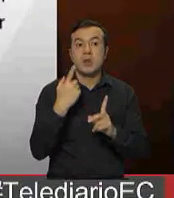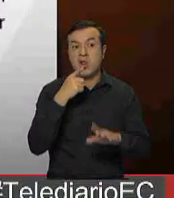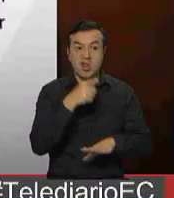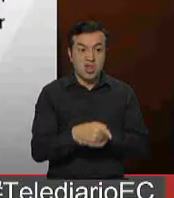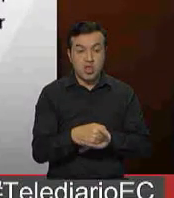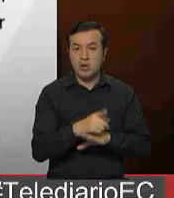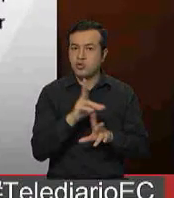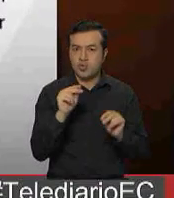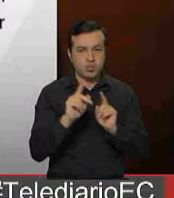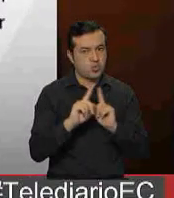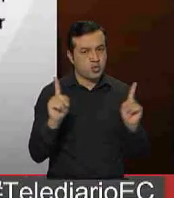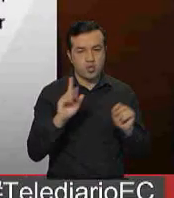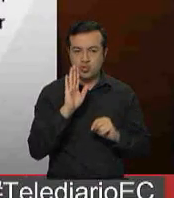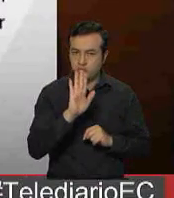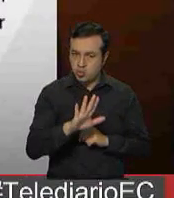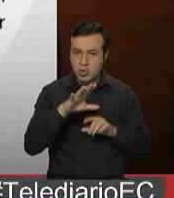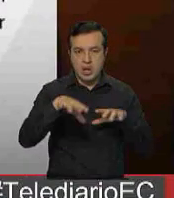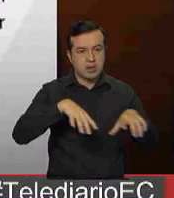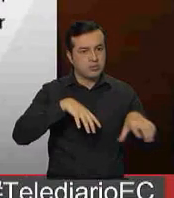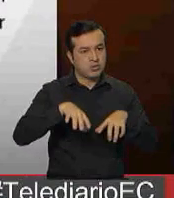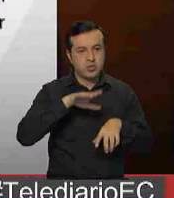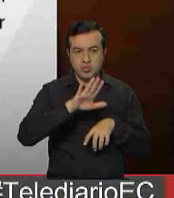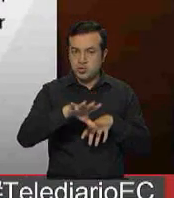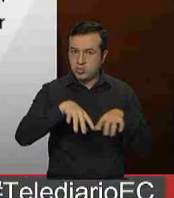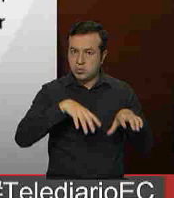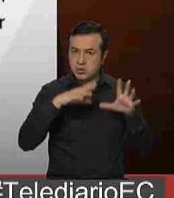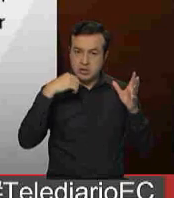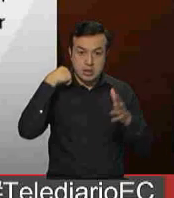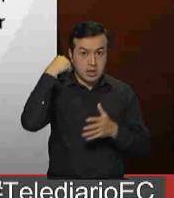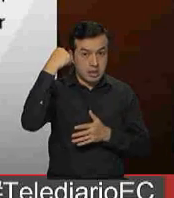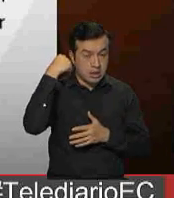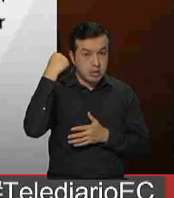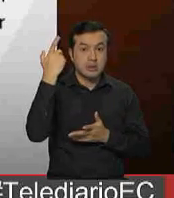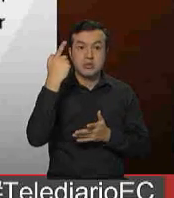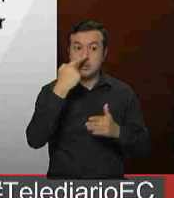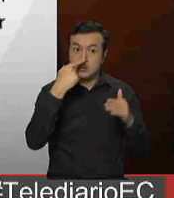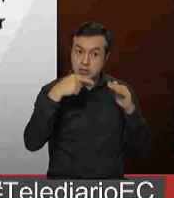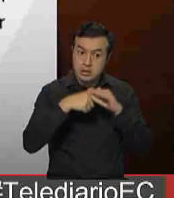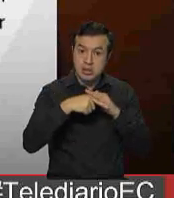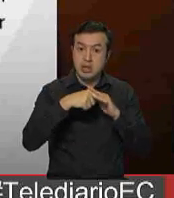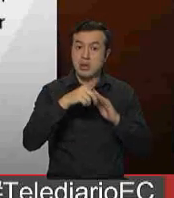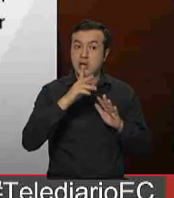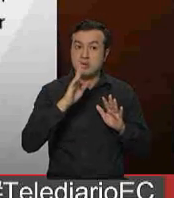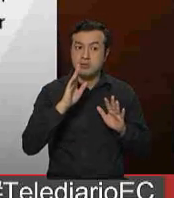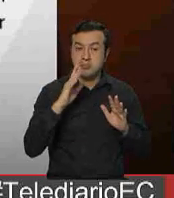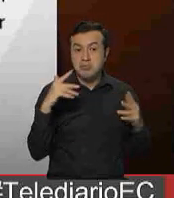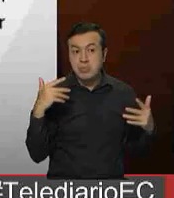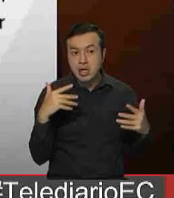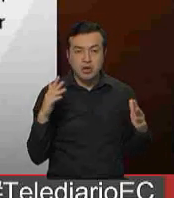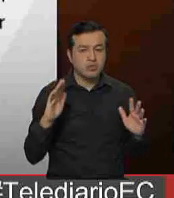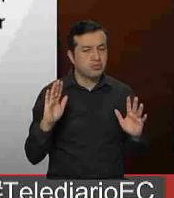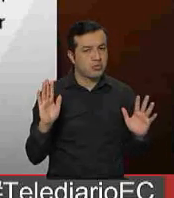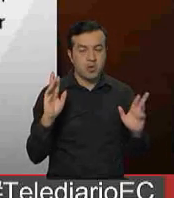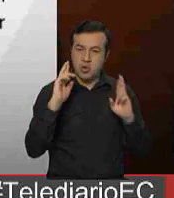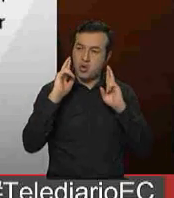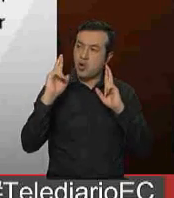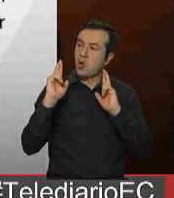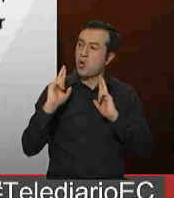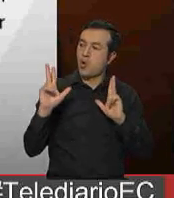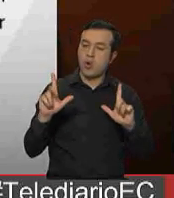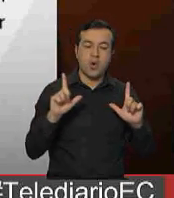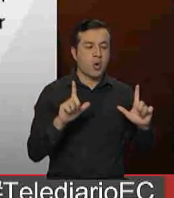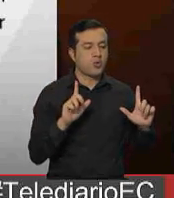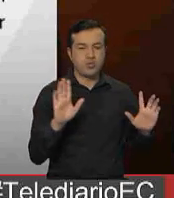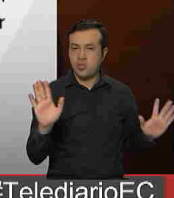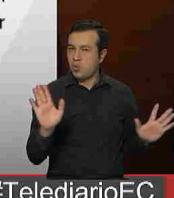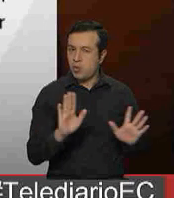arbitrariedades. Cuando sus actuaciones se enmarcan en el derecho, no debe haber temor a la sanción ni búsqueda de reconocimiento. Los